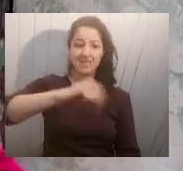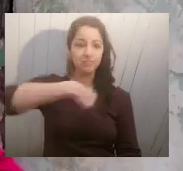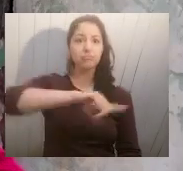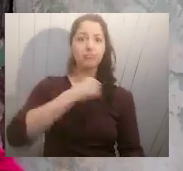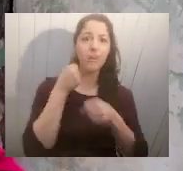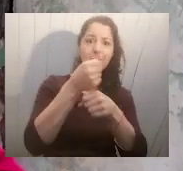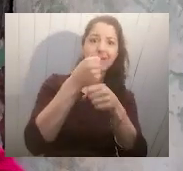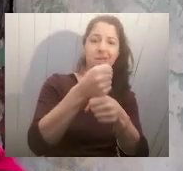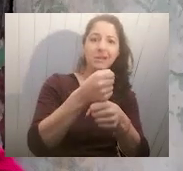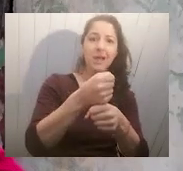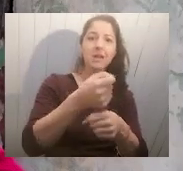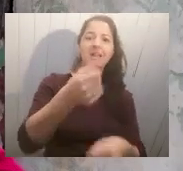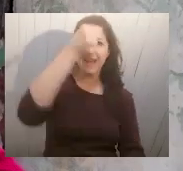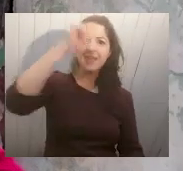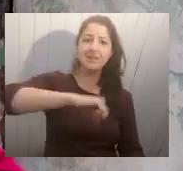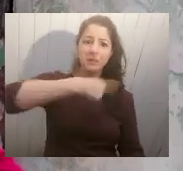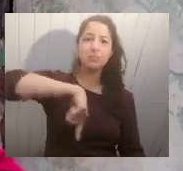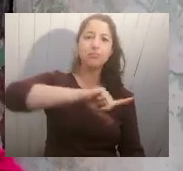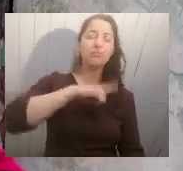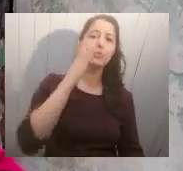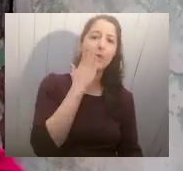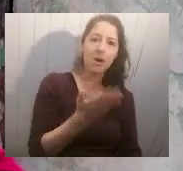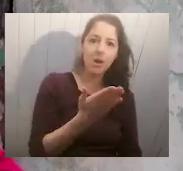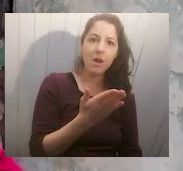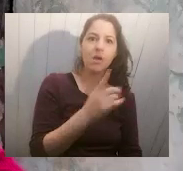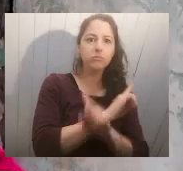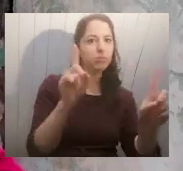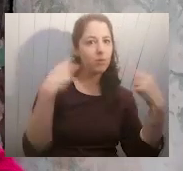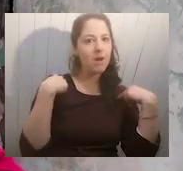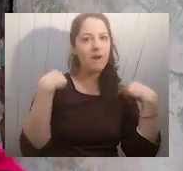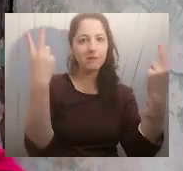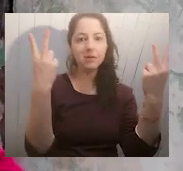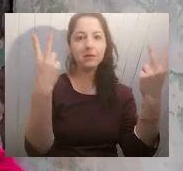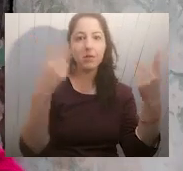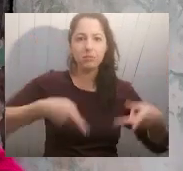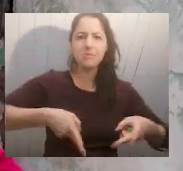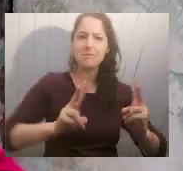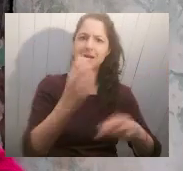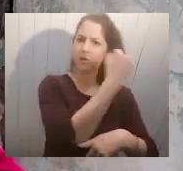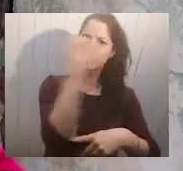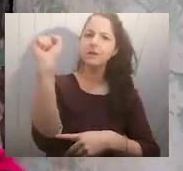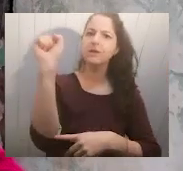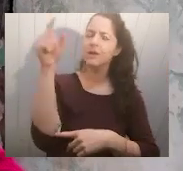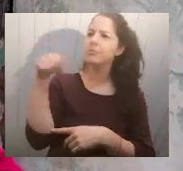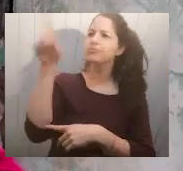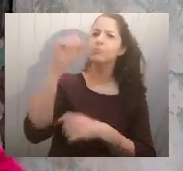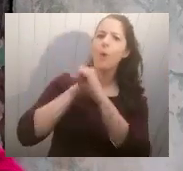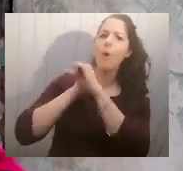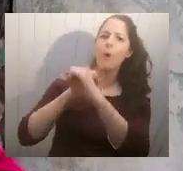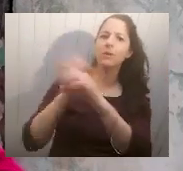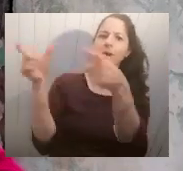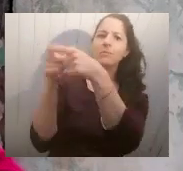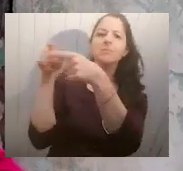la criminalización de la solidaridad, nos llamamos a levantarnos y ejercer nuestro derecho a la rebeldía contra quienes sostienen la precarización de la vida.